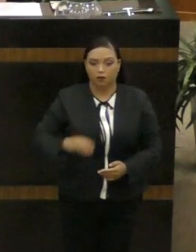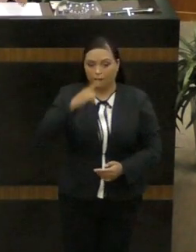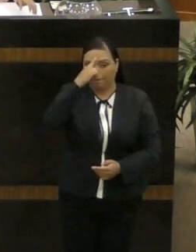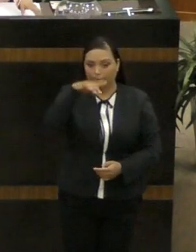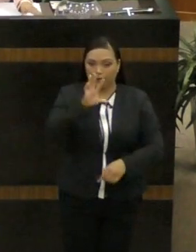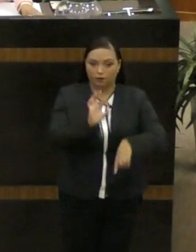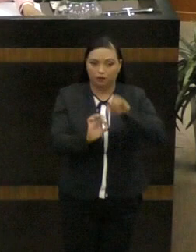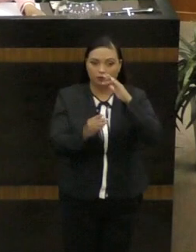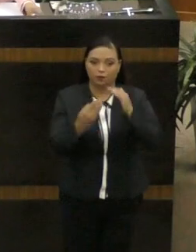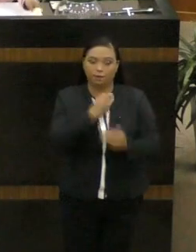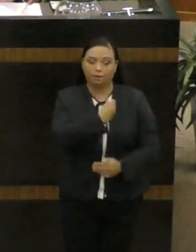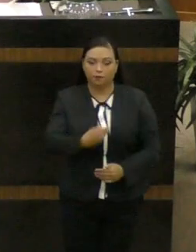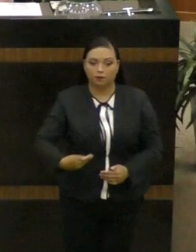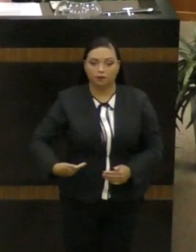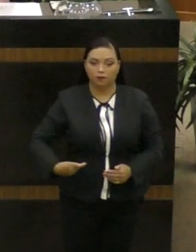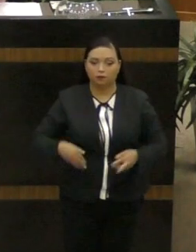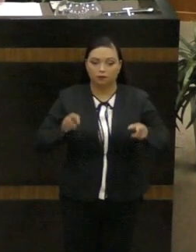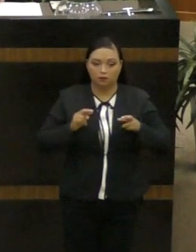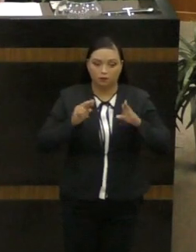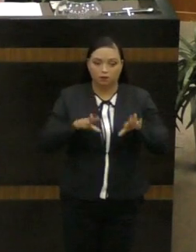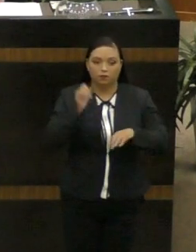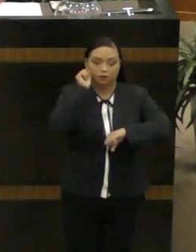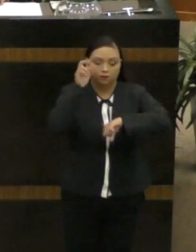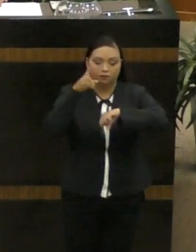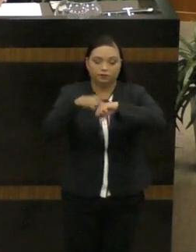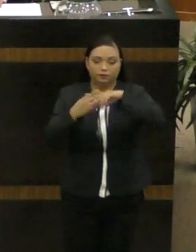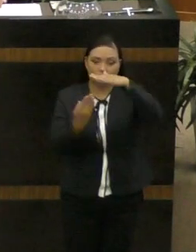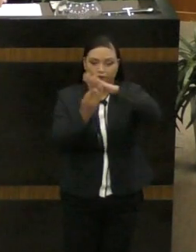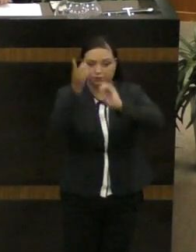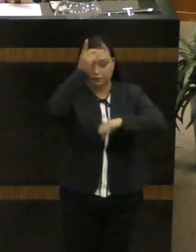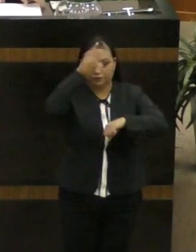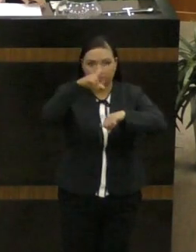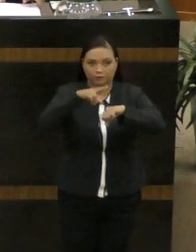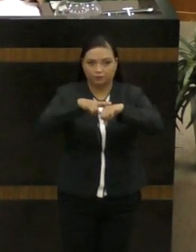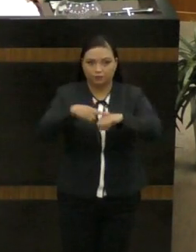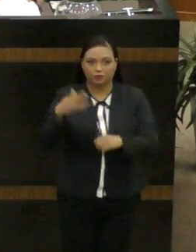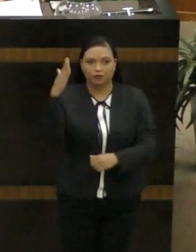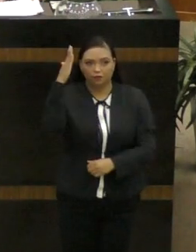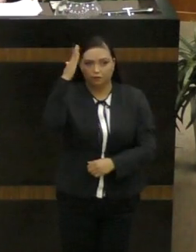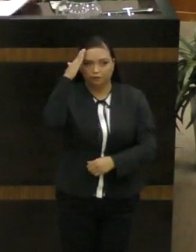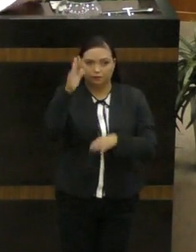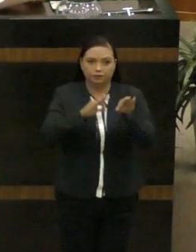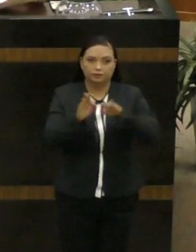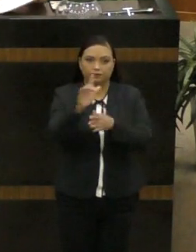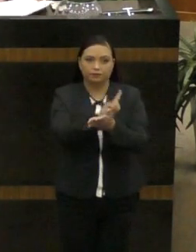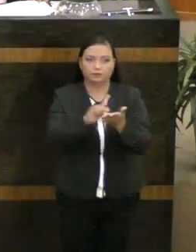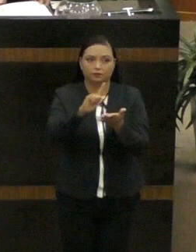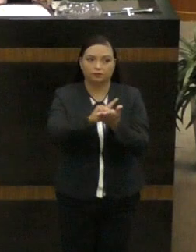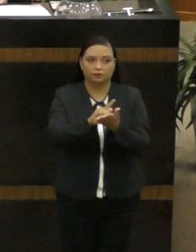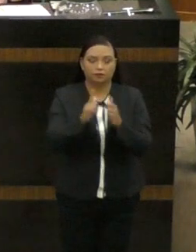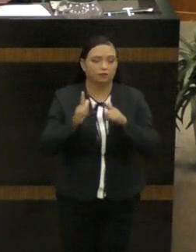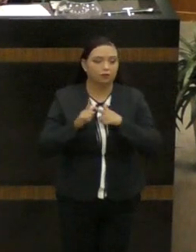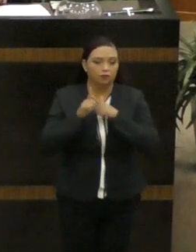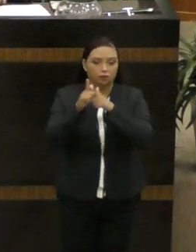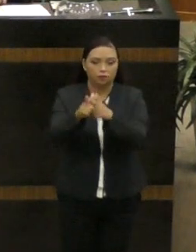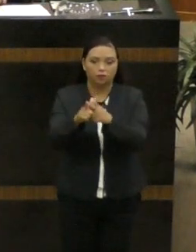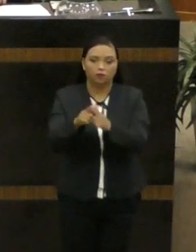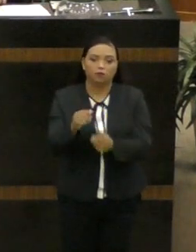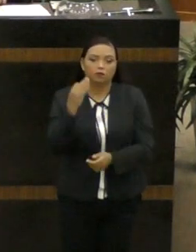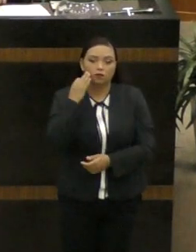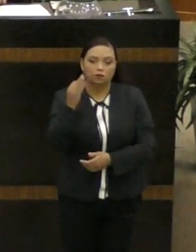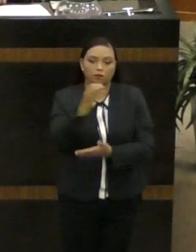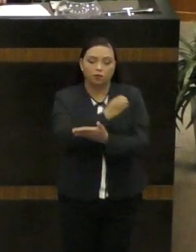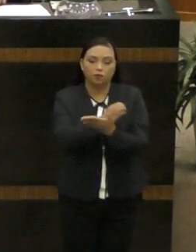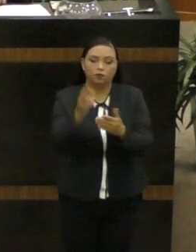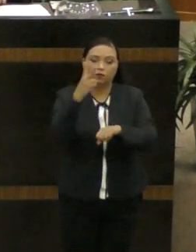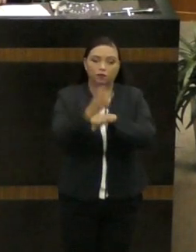de presidentes y suplentes secretarios de la mesa directiva que presidirán los trabajos legislativos durante el periodo ordinario de sesiones